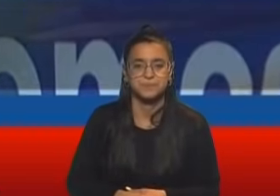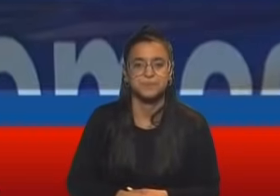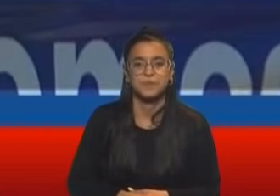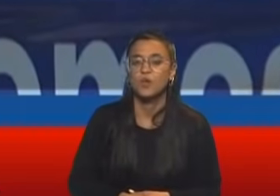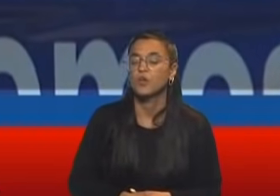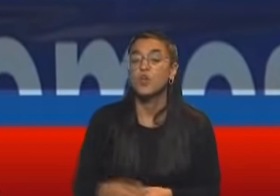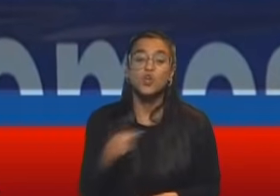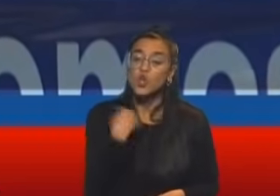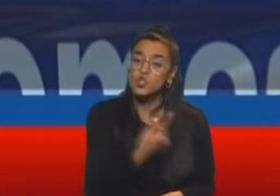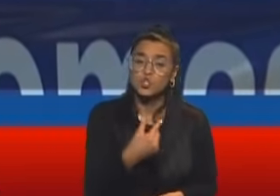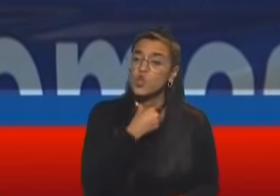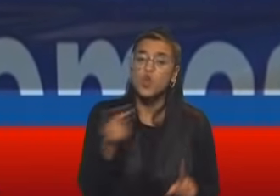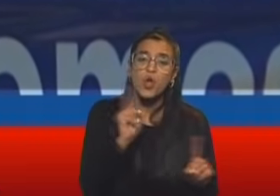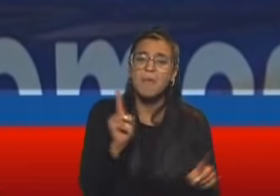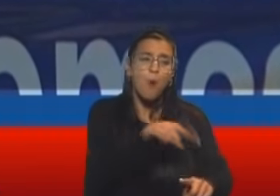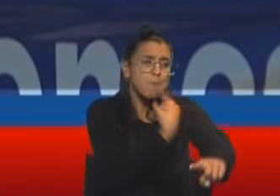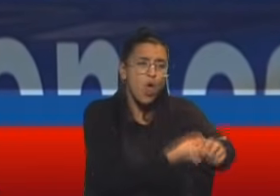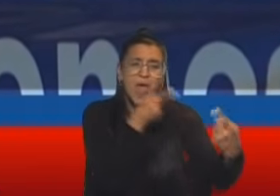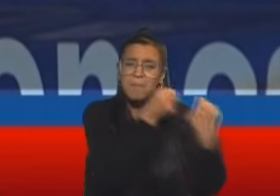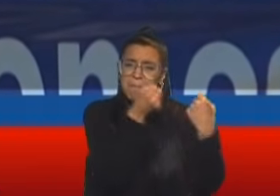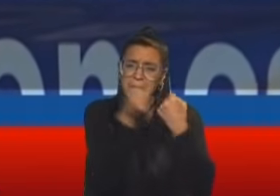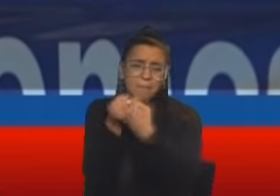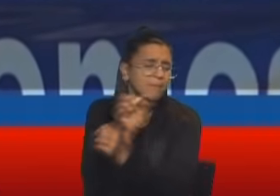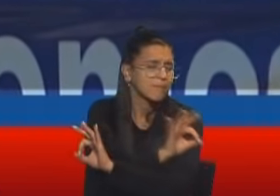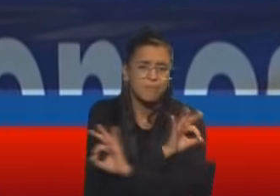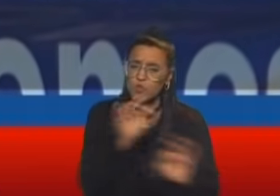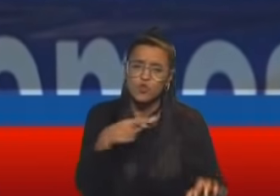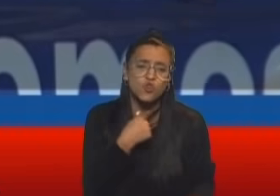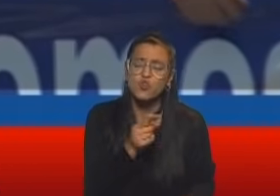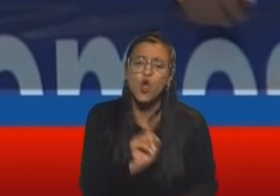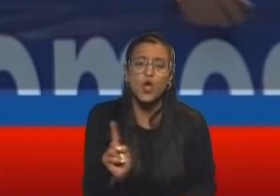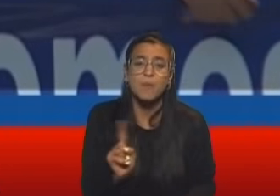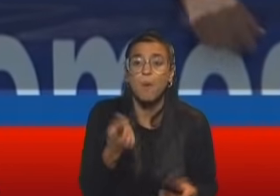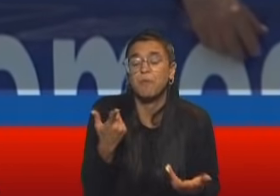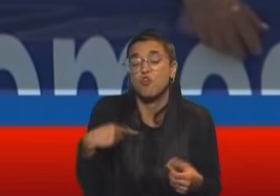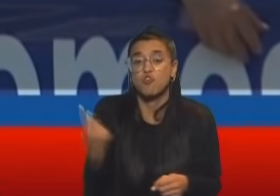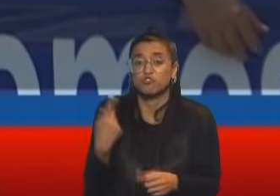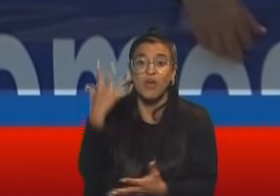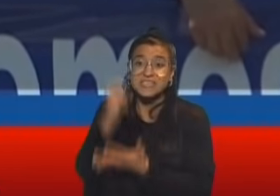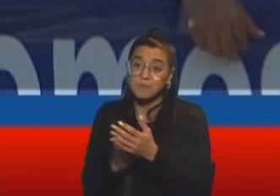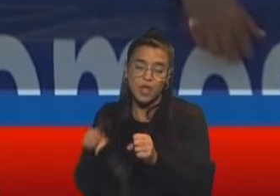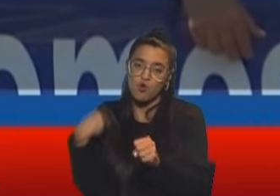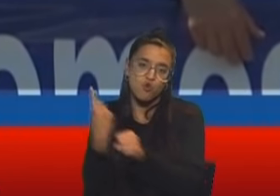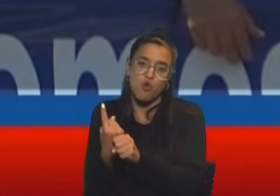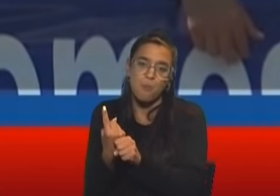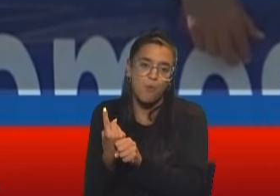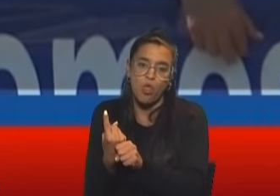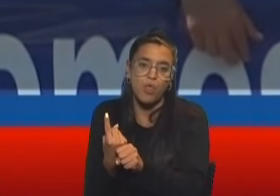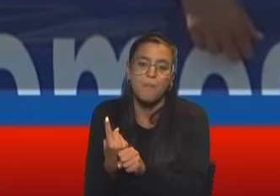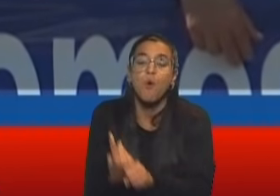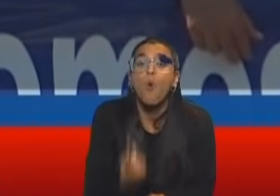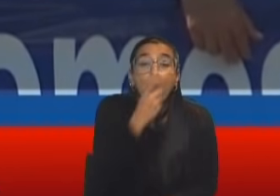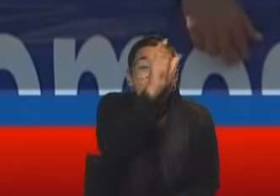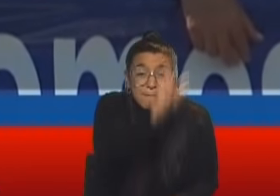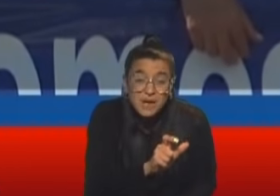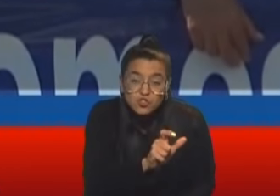Não queremos brigar com poder nenhum, mas não podemos admitir que uma